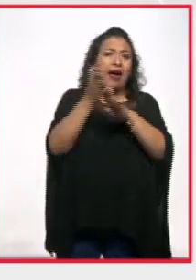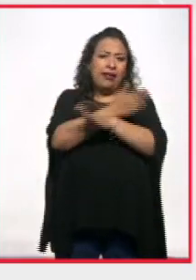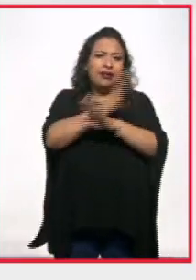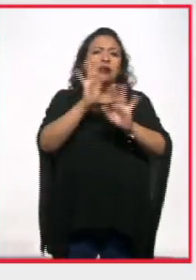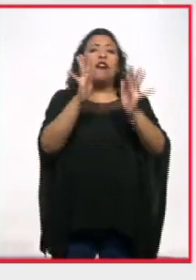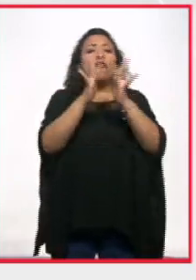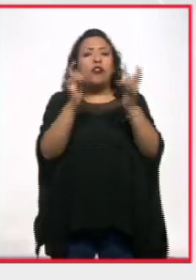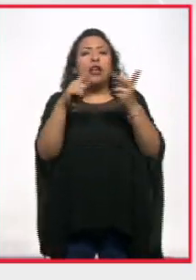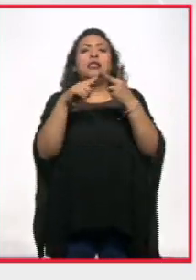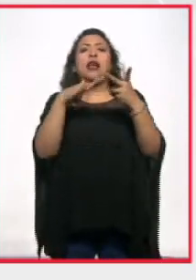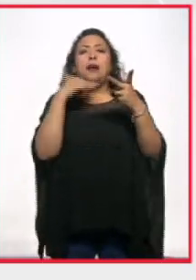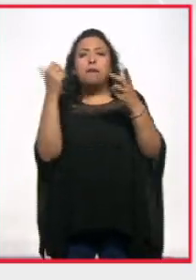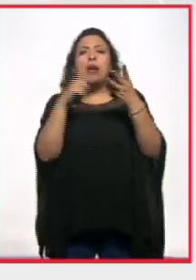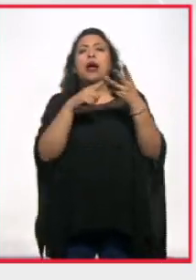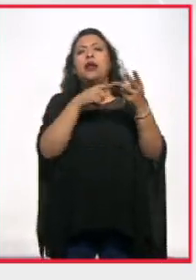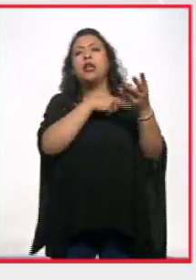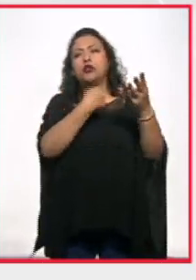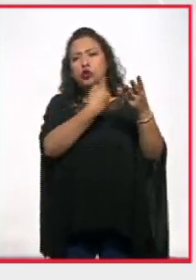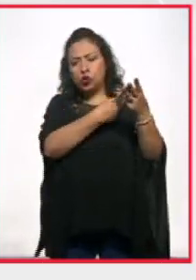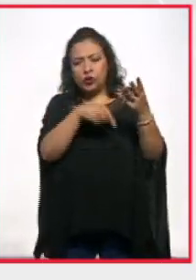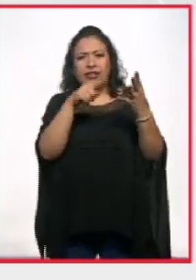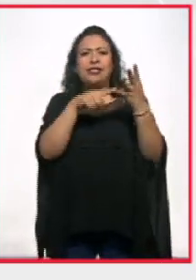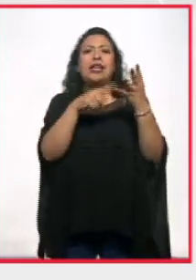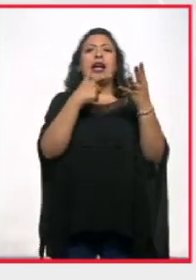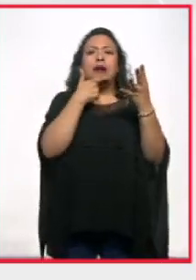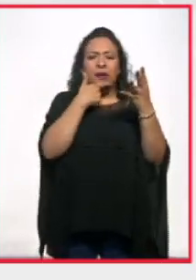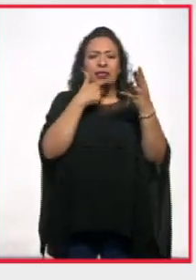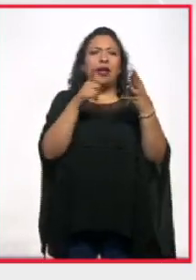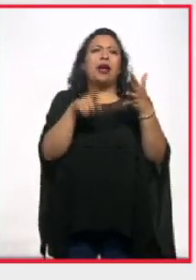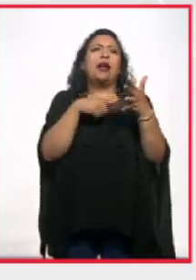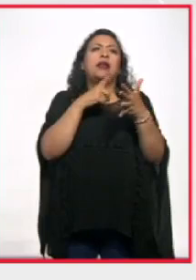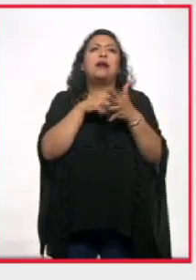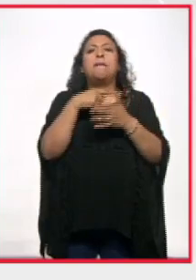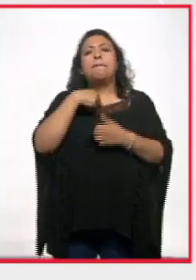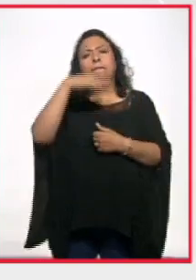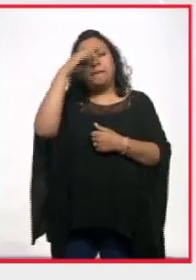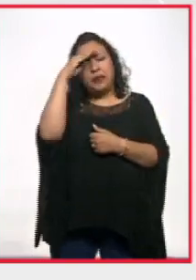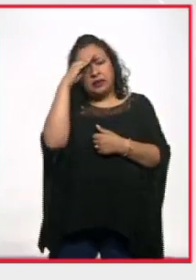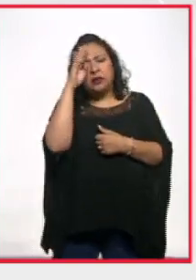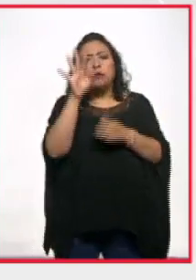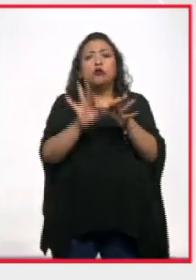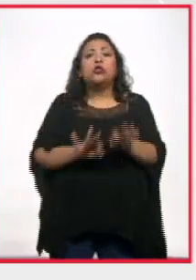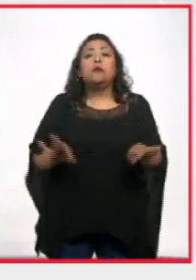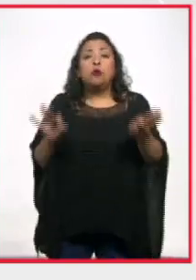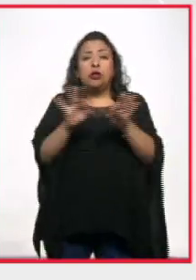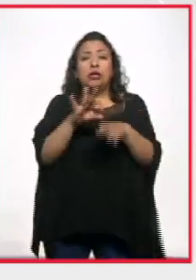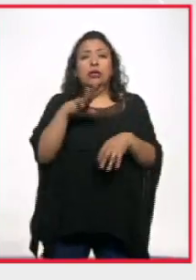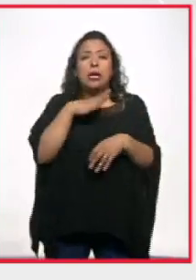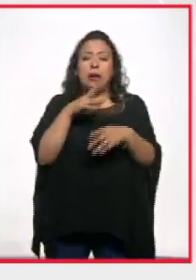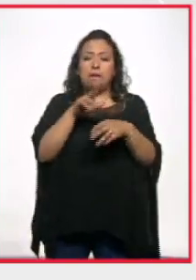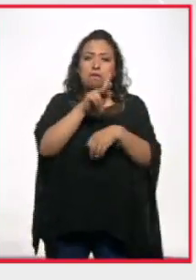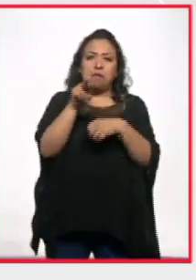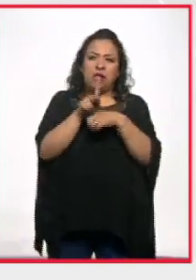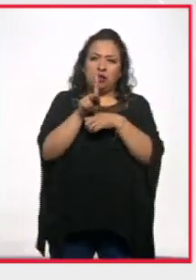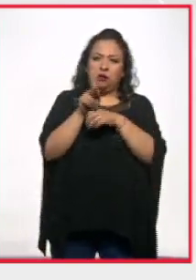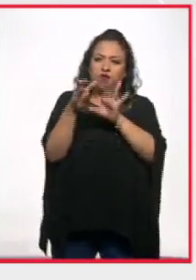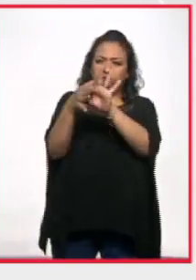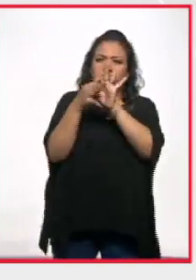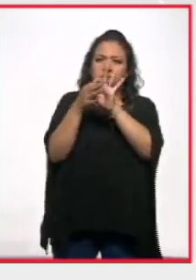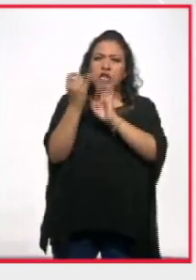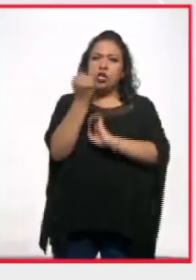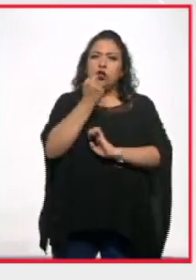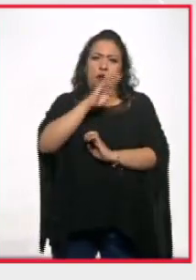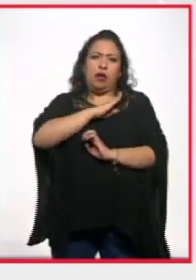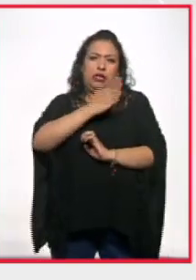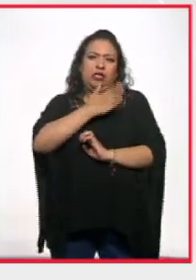Francia, Alemania, Suiza, Gran Bretaña. Pensamos que era muy importante tener un país hermano de habla hispana y pues